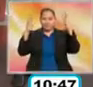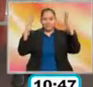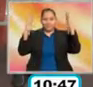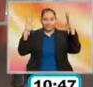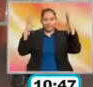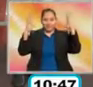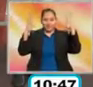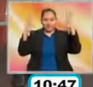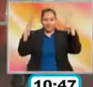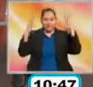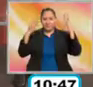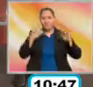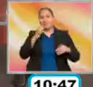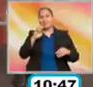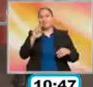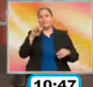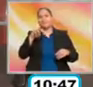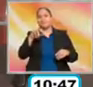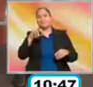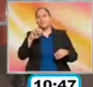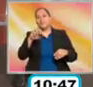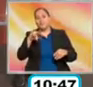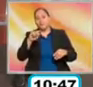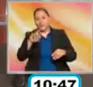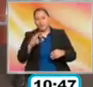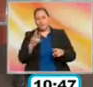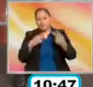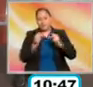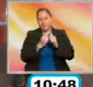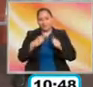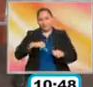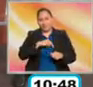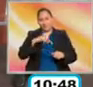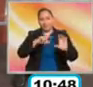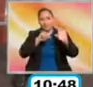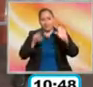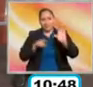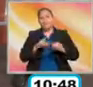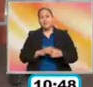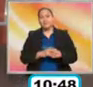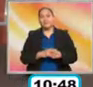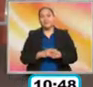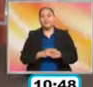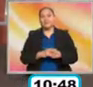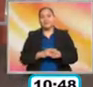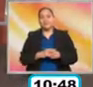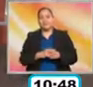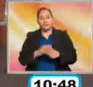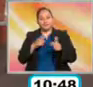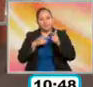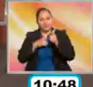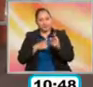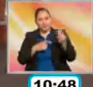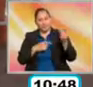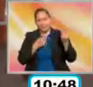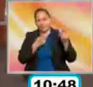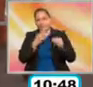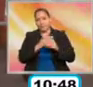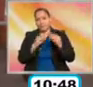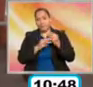Aplauso para Germán Montero, que continúa con nosotros en Tu Ciudad Es. Y bueno, seguimos con este